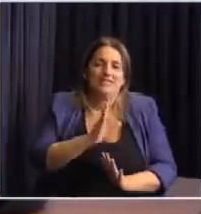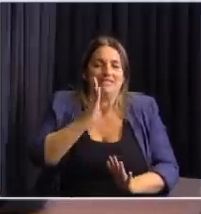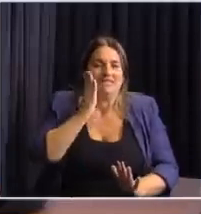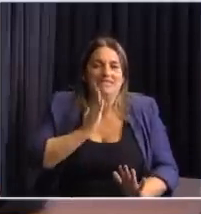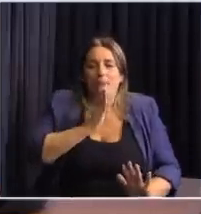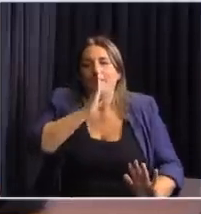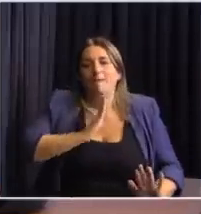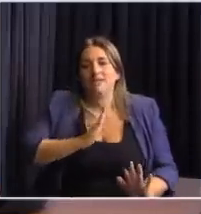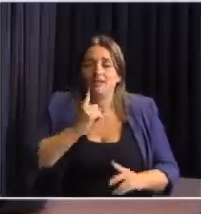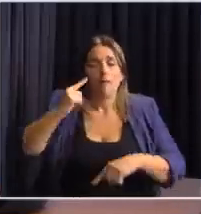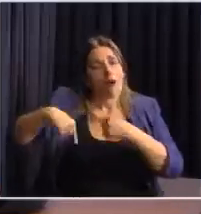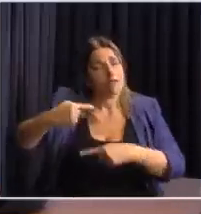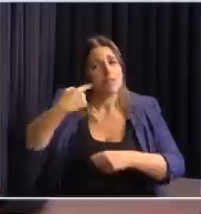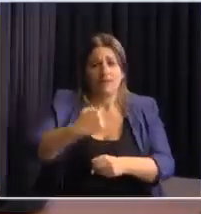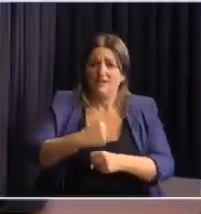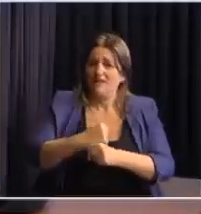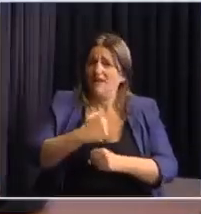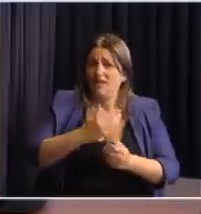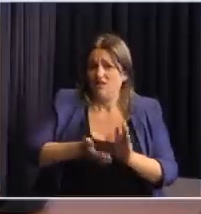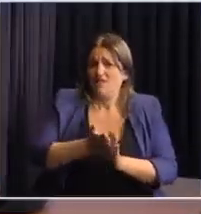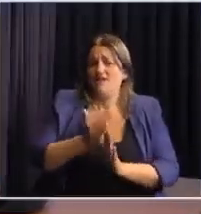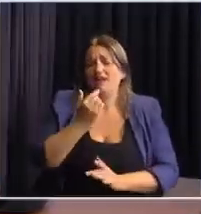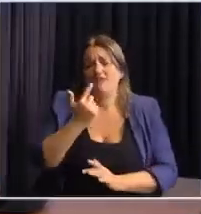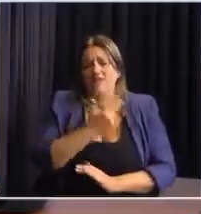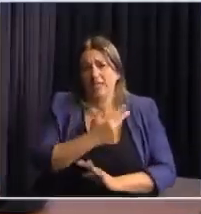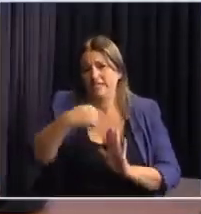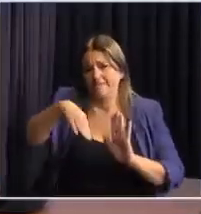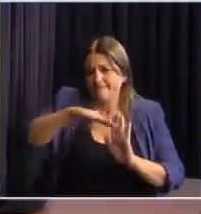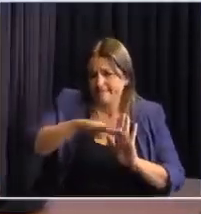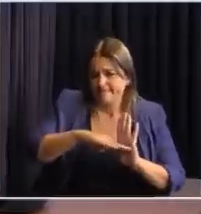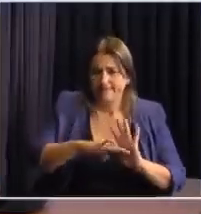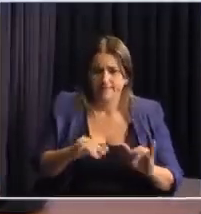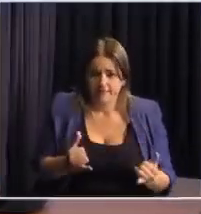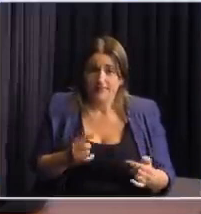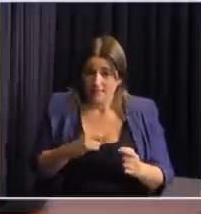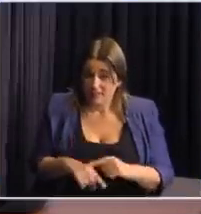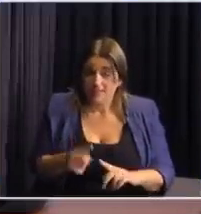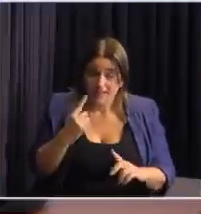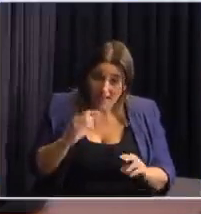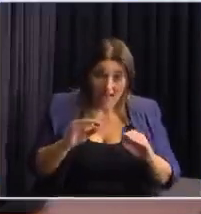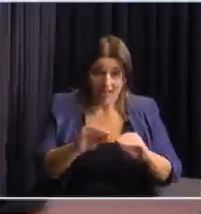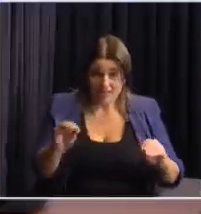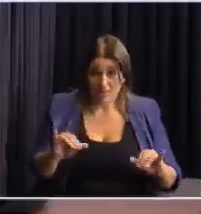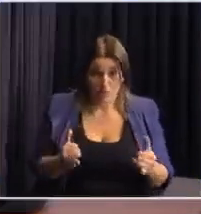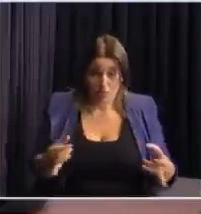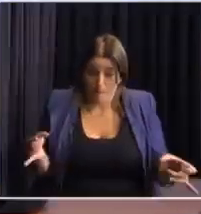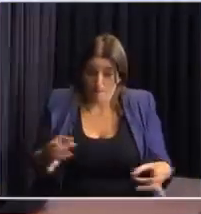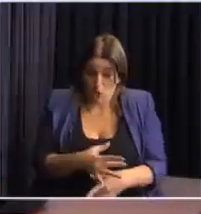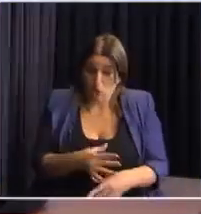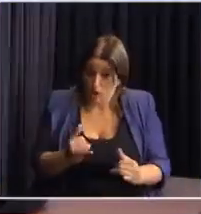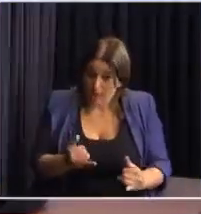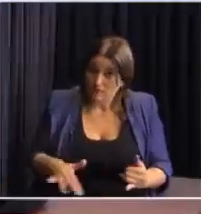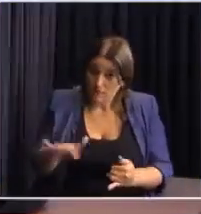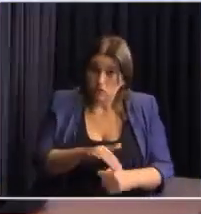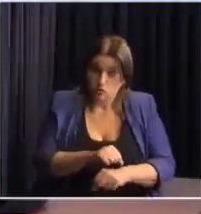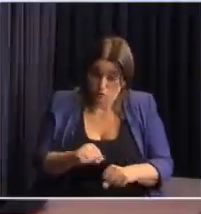a seguir trabajando en el calendario que tenemos sobre la mesa y anunciarlo cuando veamos que hay condiciones